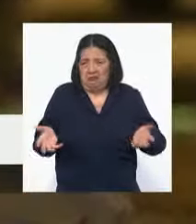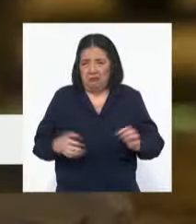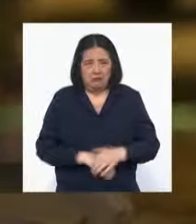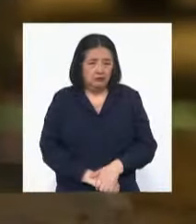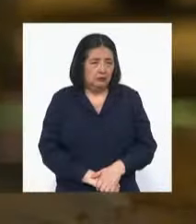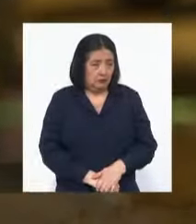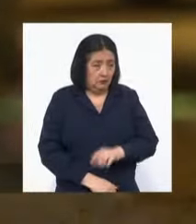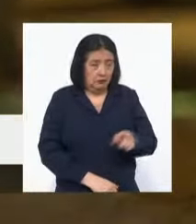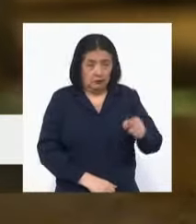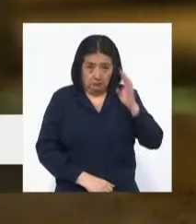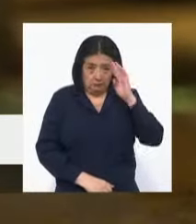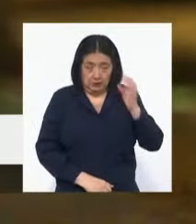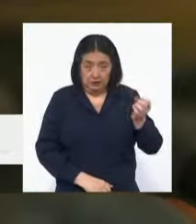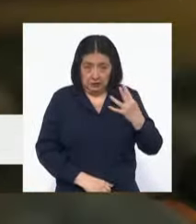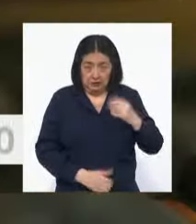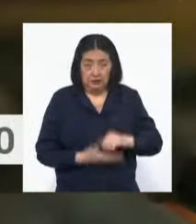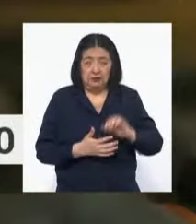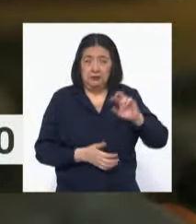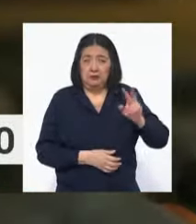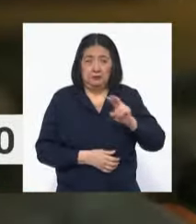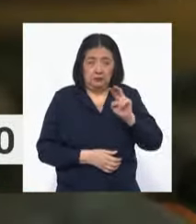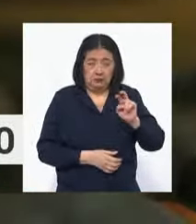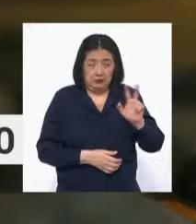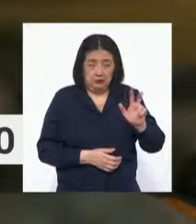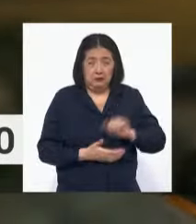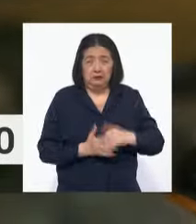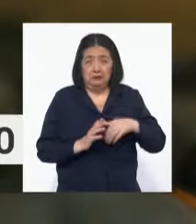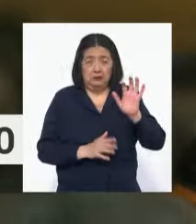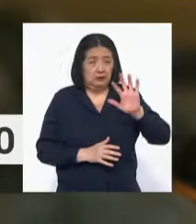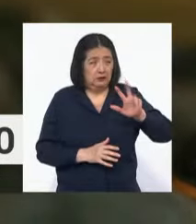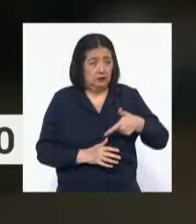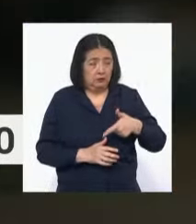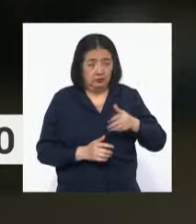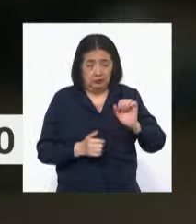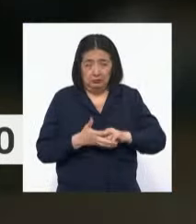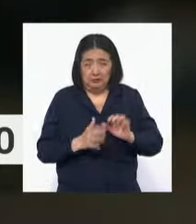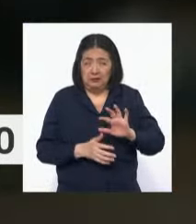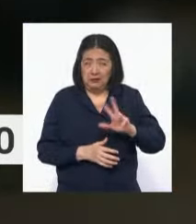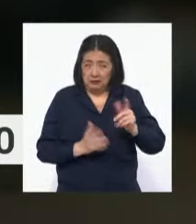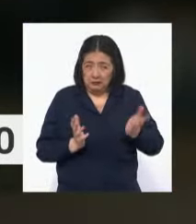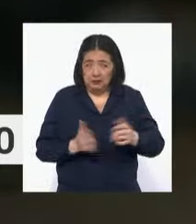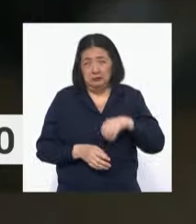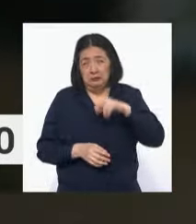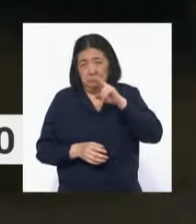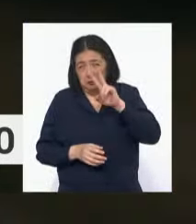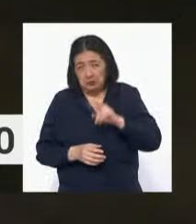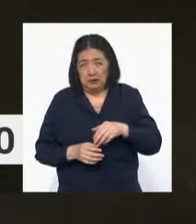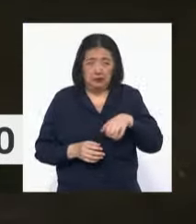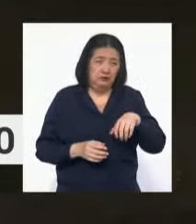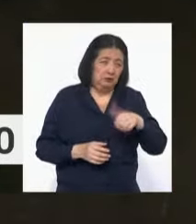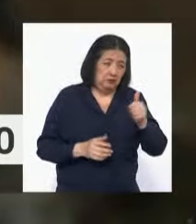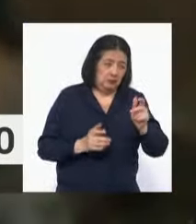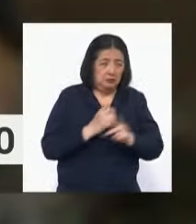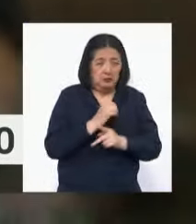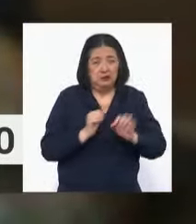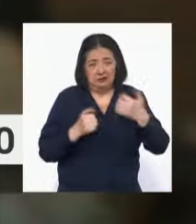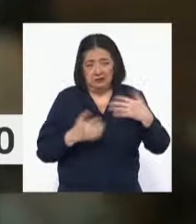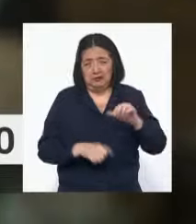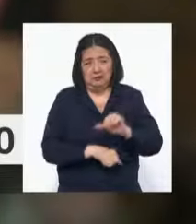también. De acuerdo a la policía, durante el 2023, más de 5.000 delincuentes, entre peruanos y extranjeros, fueron